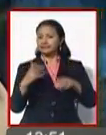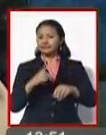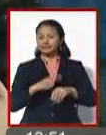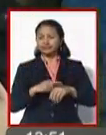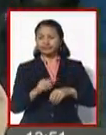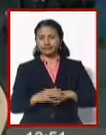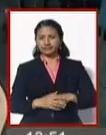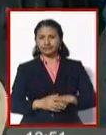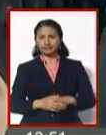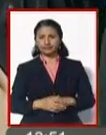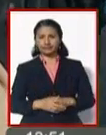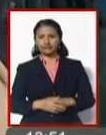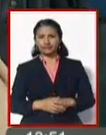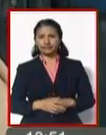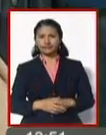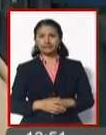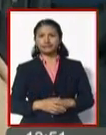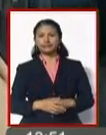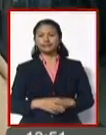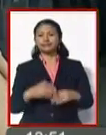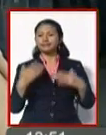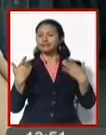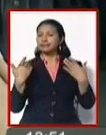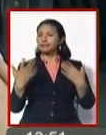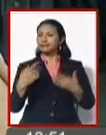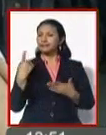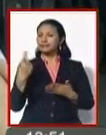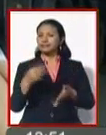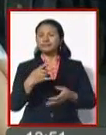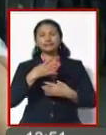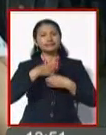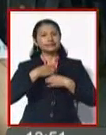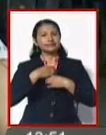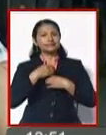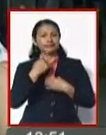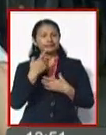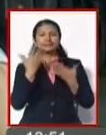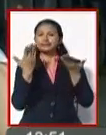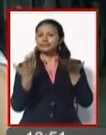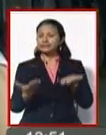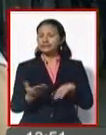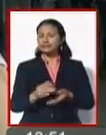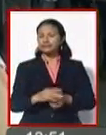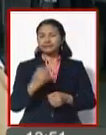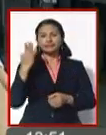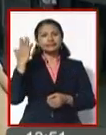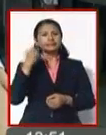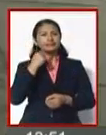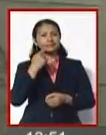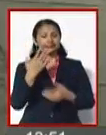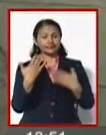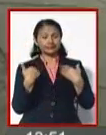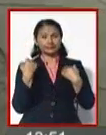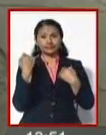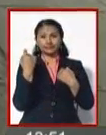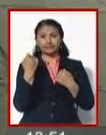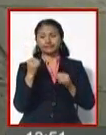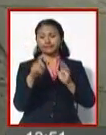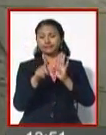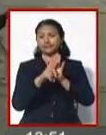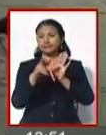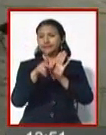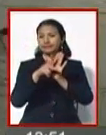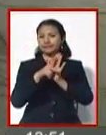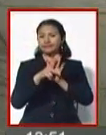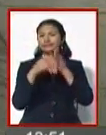que hayan hecho este operativo. Siempre se ha reclamado de que hagan esto porque, según yo tengo entendido, por ley